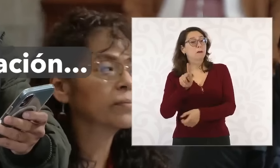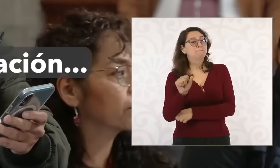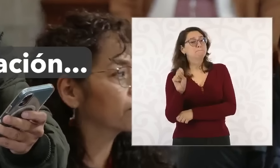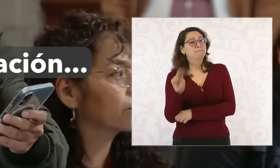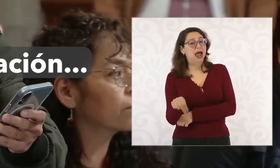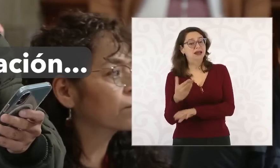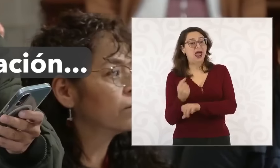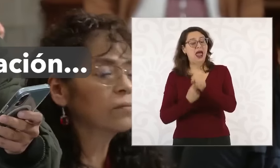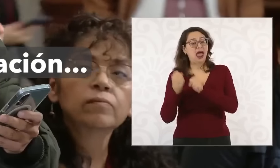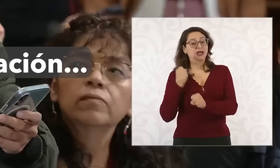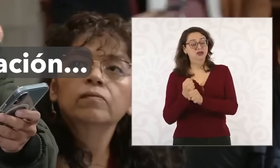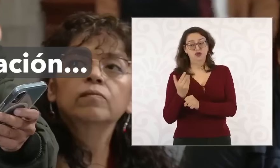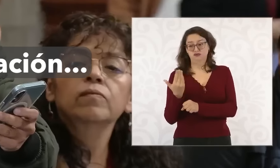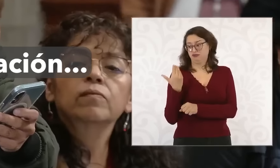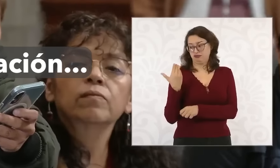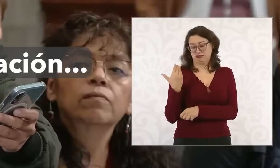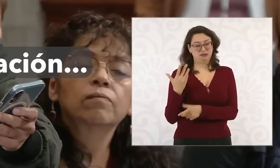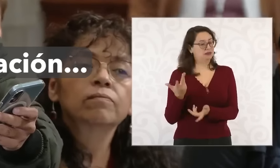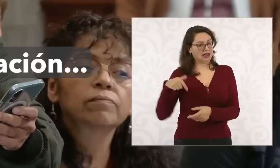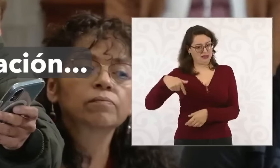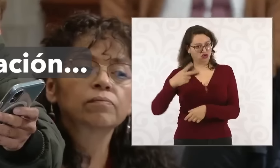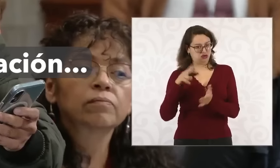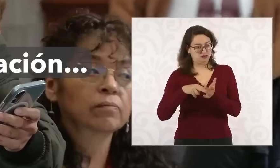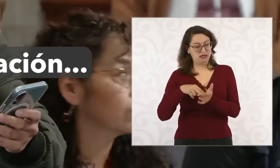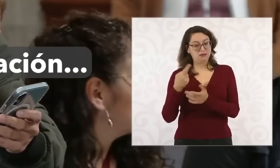en febrero de 2025 por